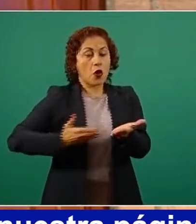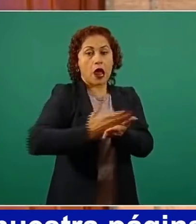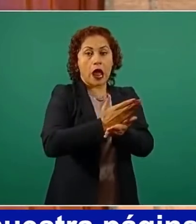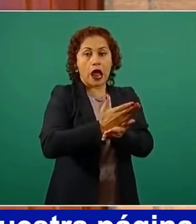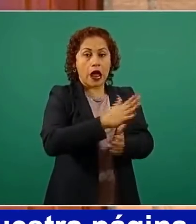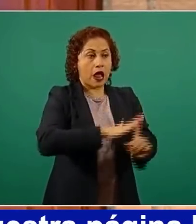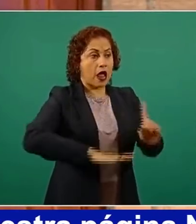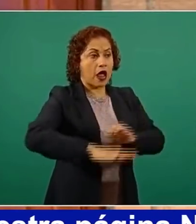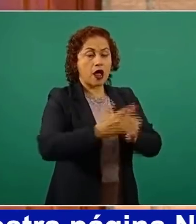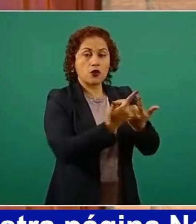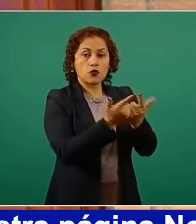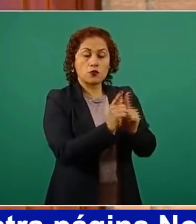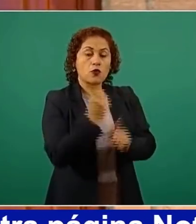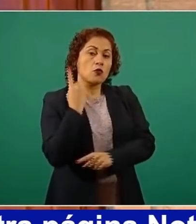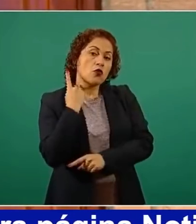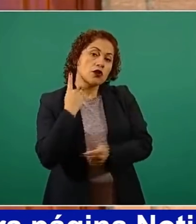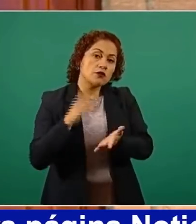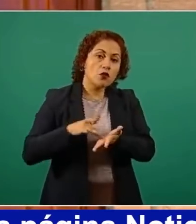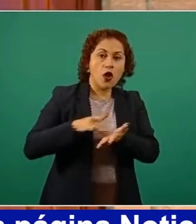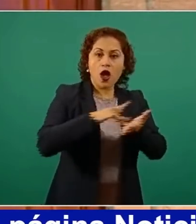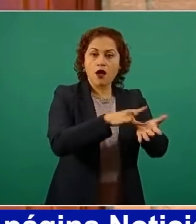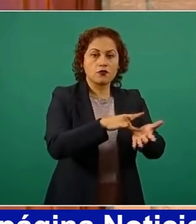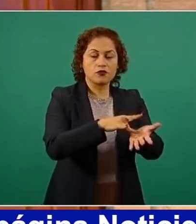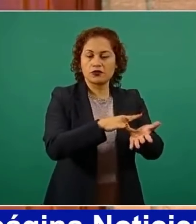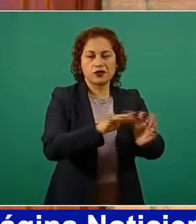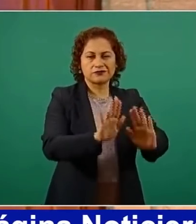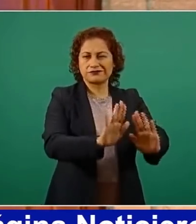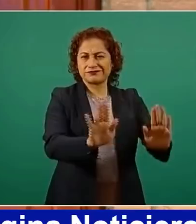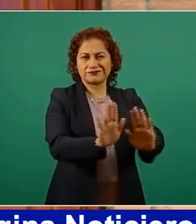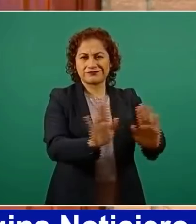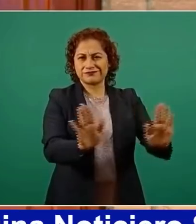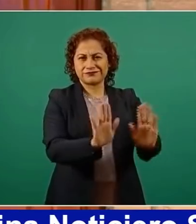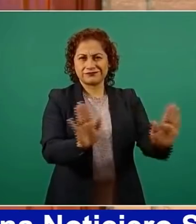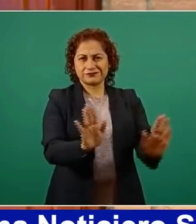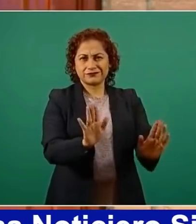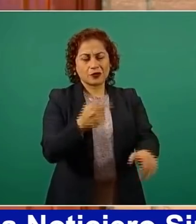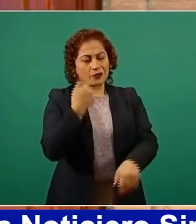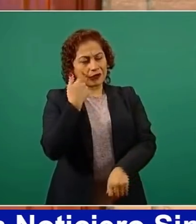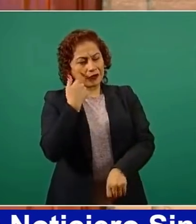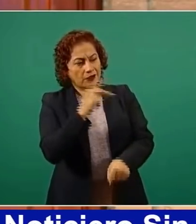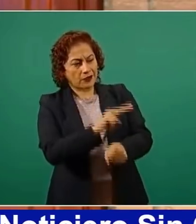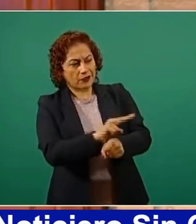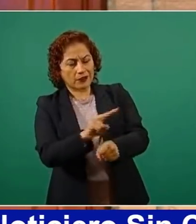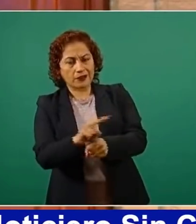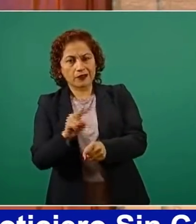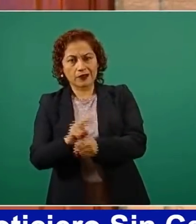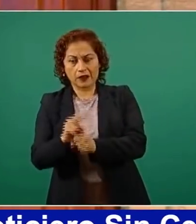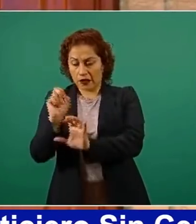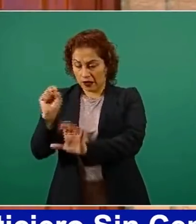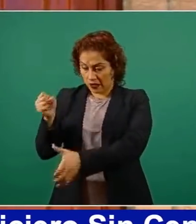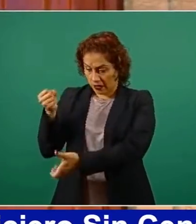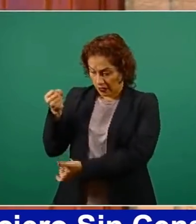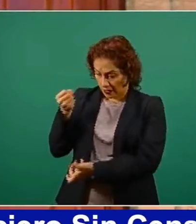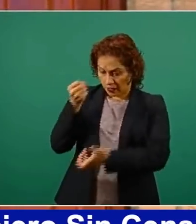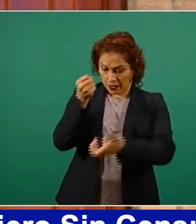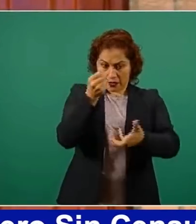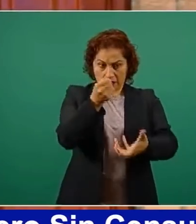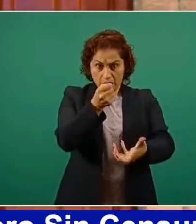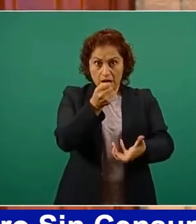ningún partido, a no permitir que se utilice el presupuesto público con